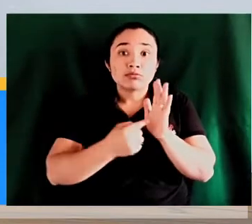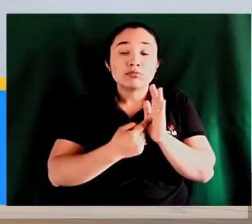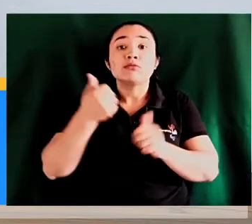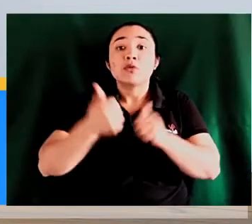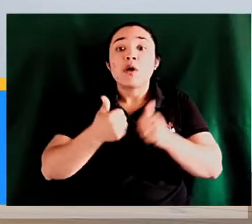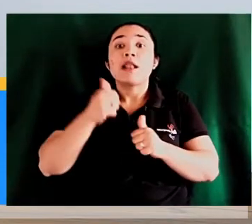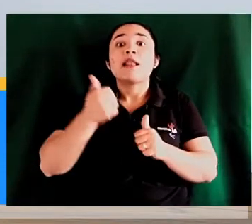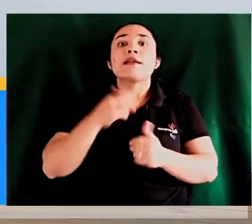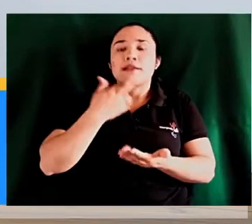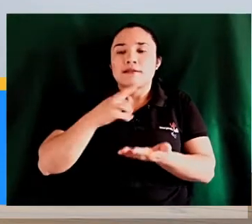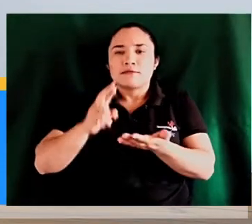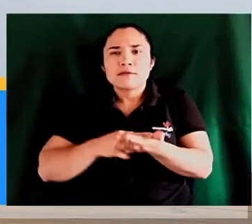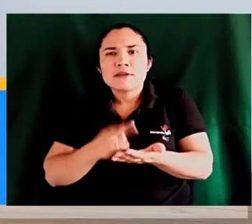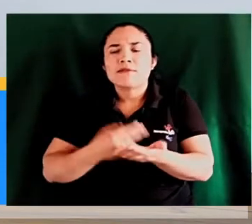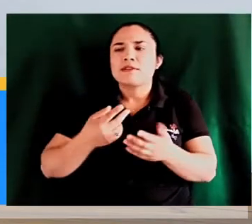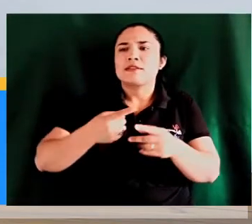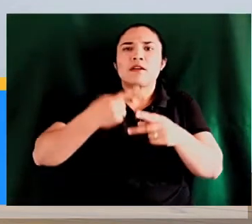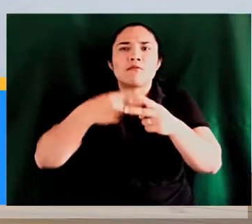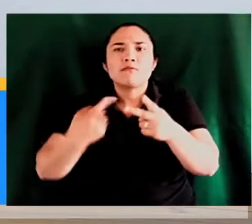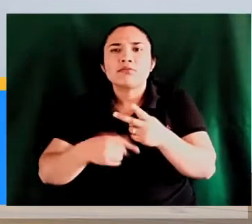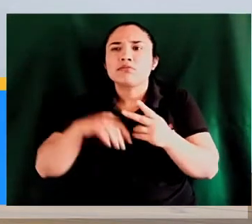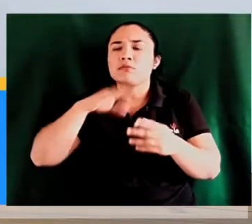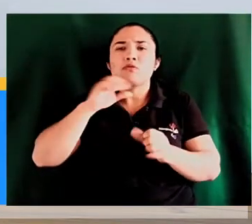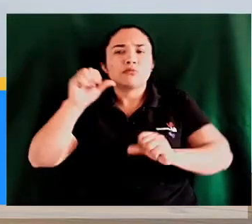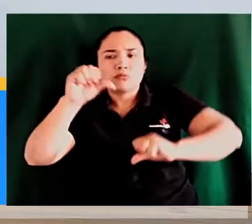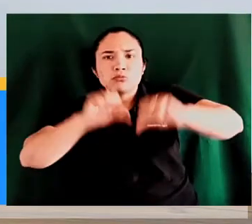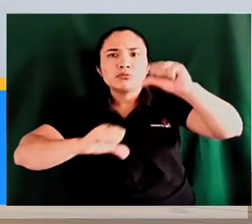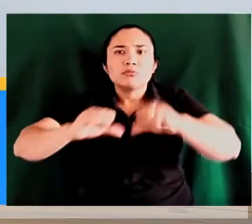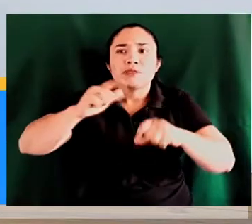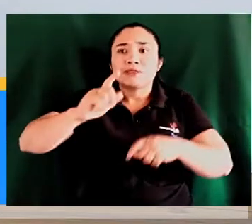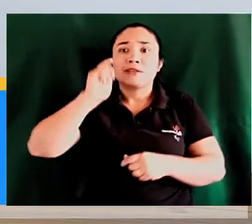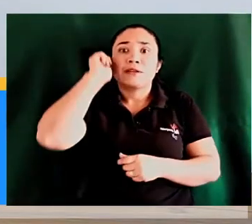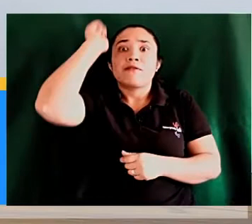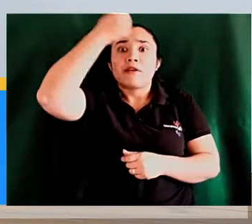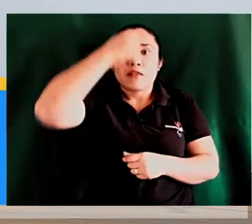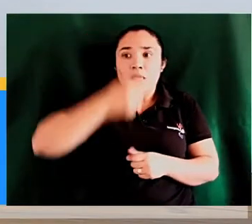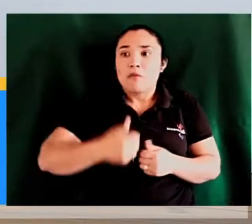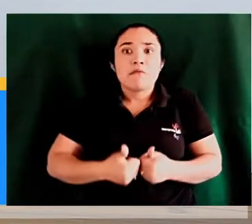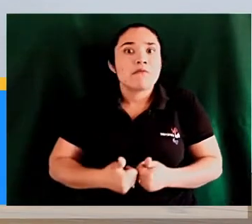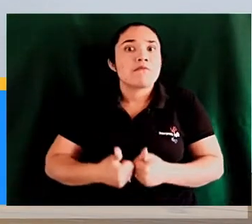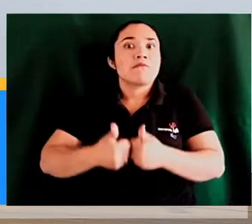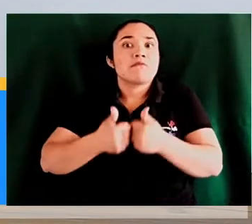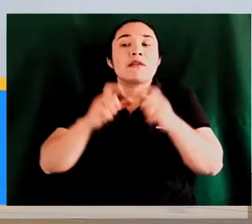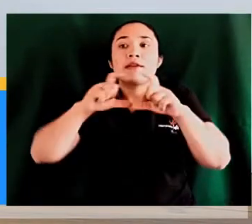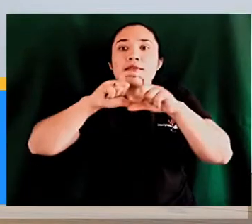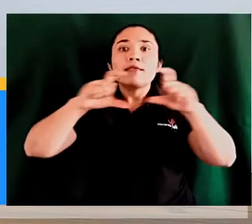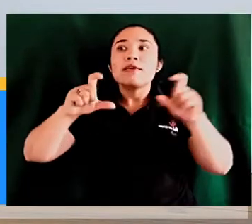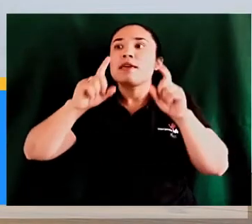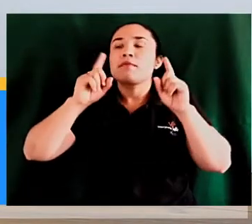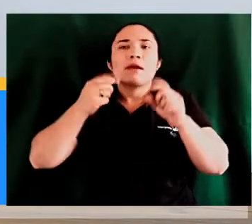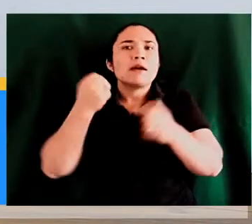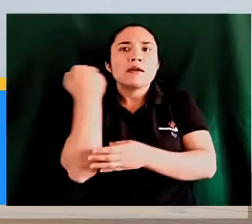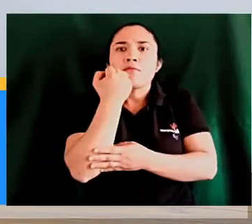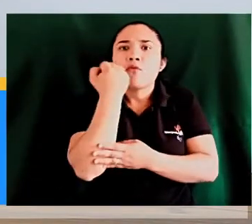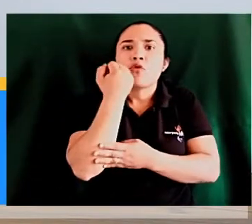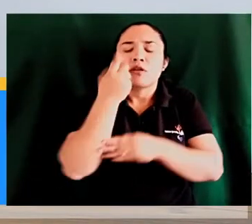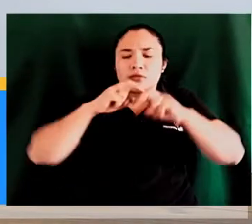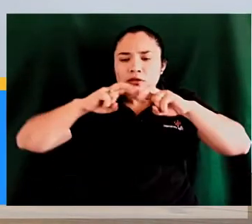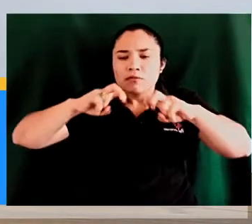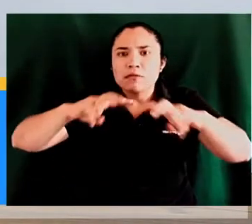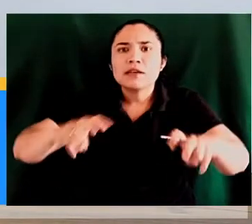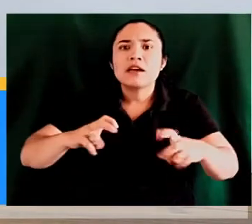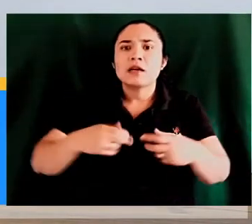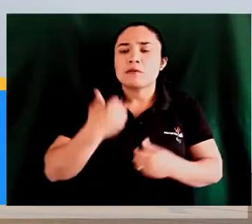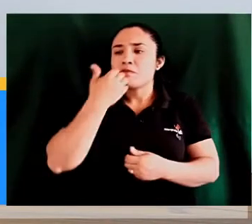segundo lugar la indexación de nuestras revistas científicas que posiciona a la universidad iberoamericana en el tema de investigación